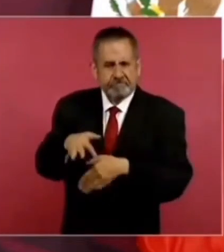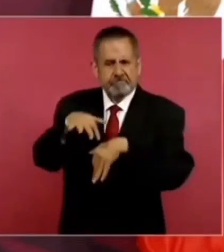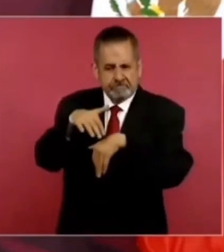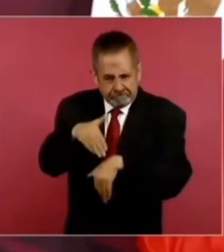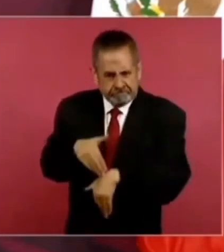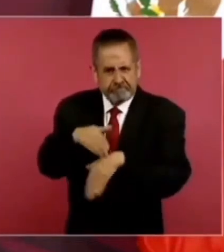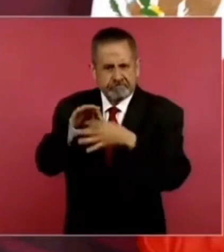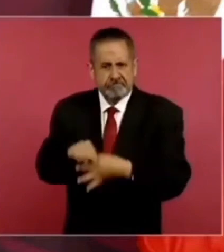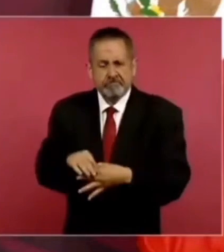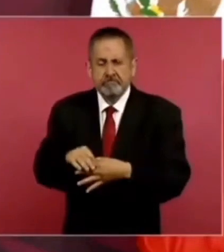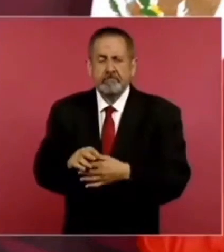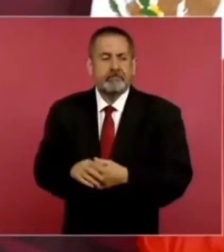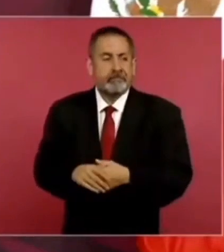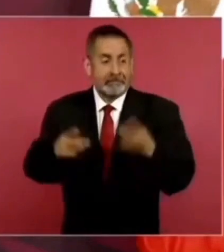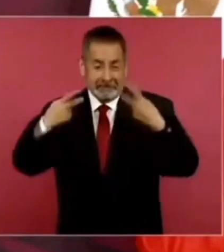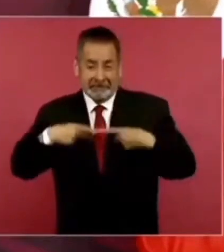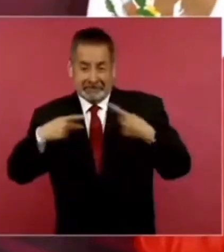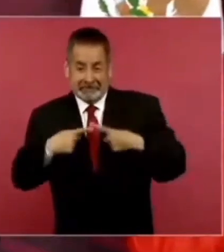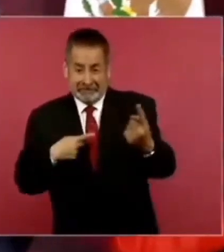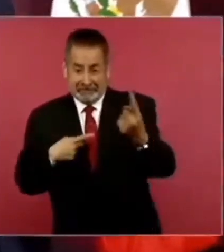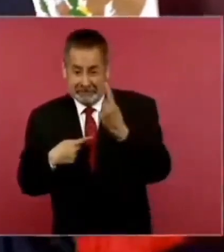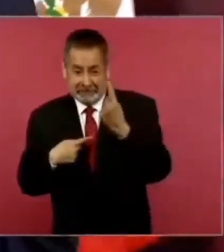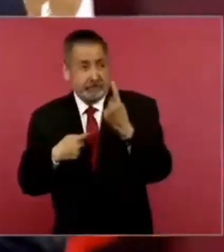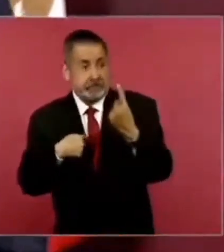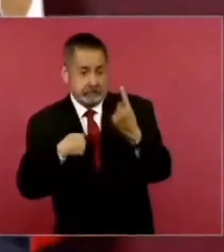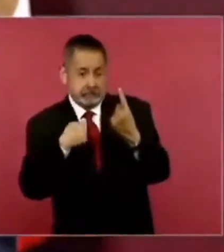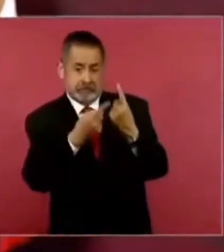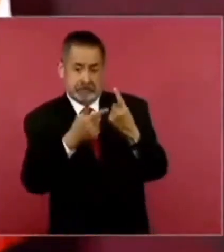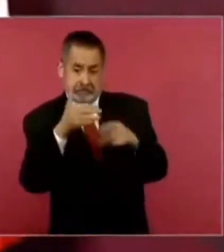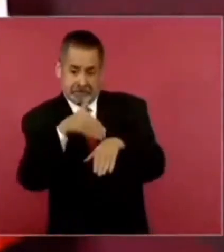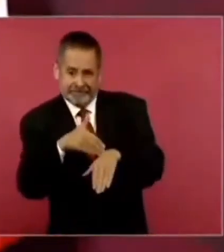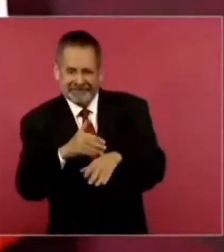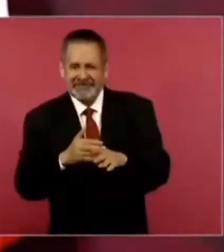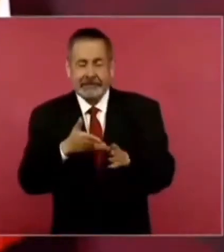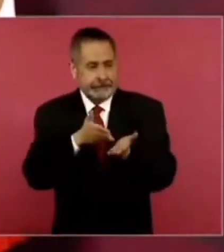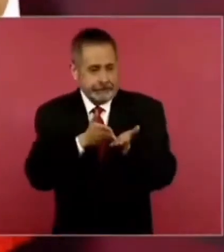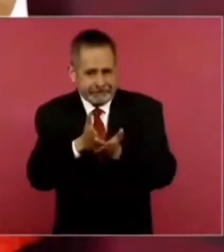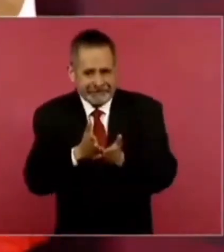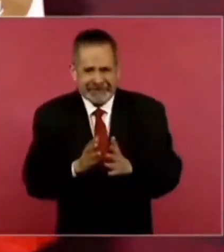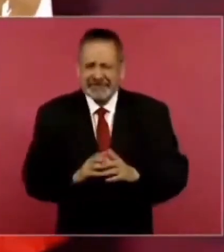a veces o casi siempre es muy relativa